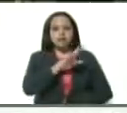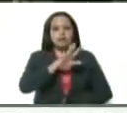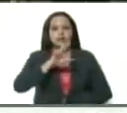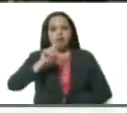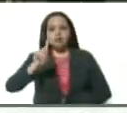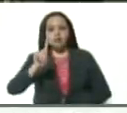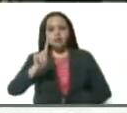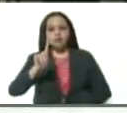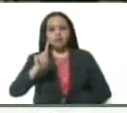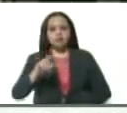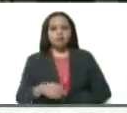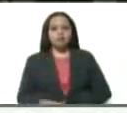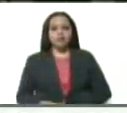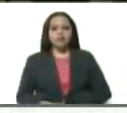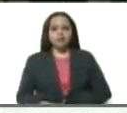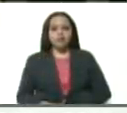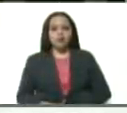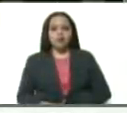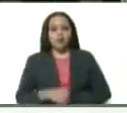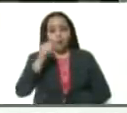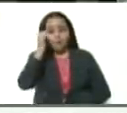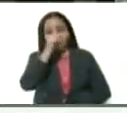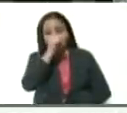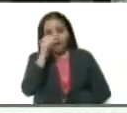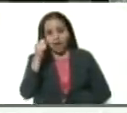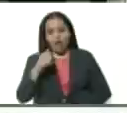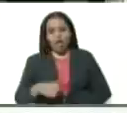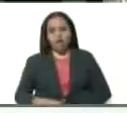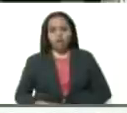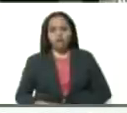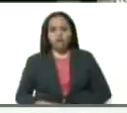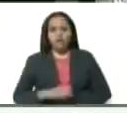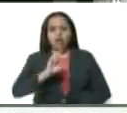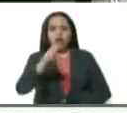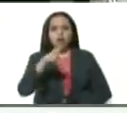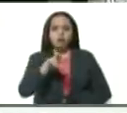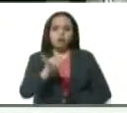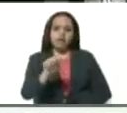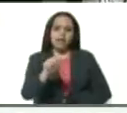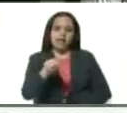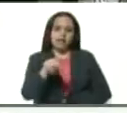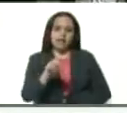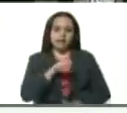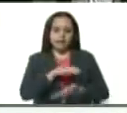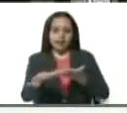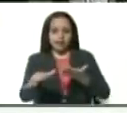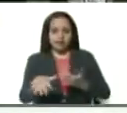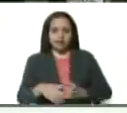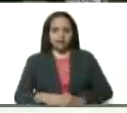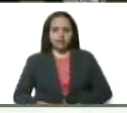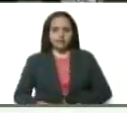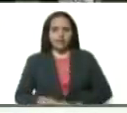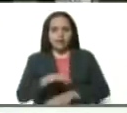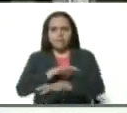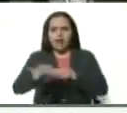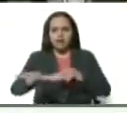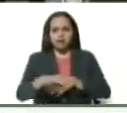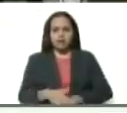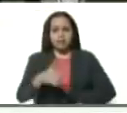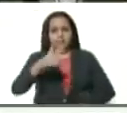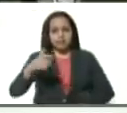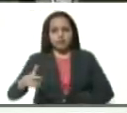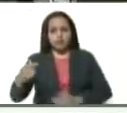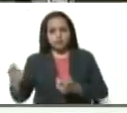15.251.000 operados solo de la República Cooperativa de Guyana, de manera gratuita. La gran mayoría de ellos